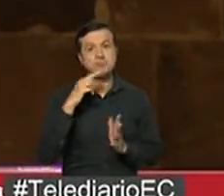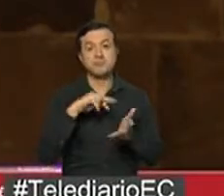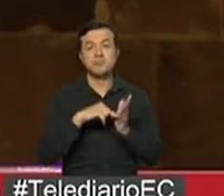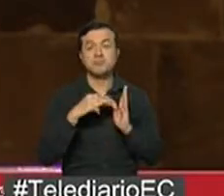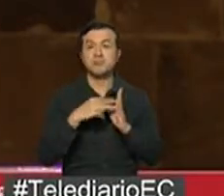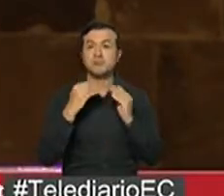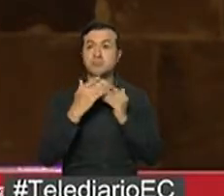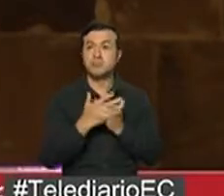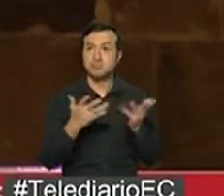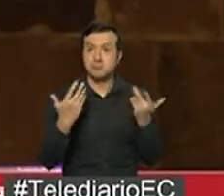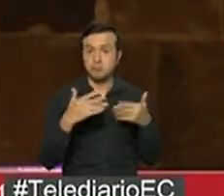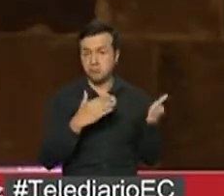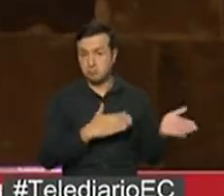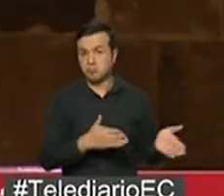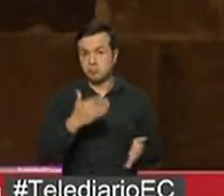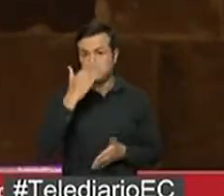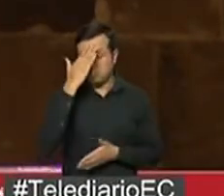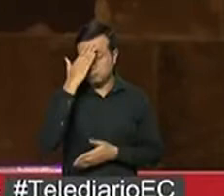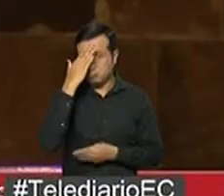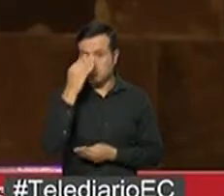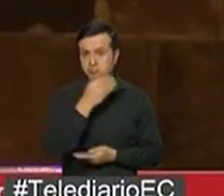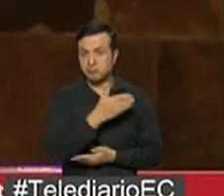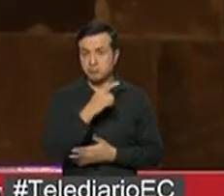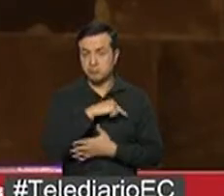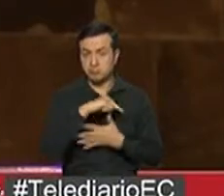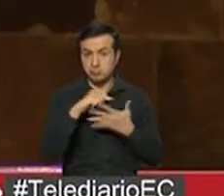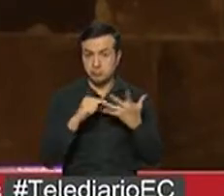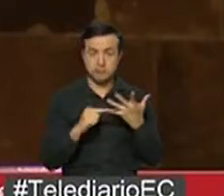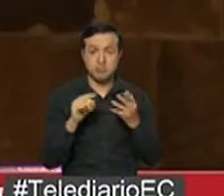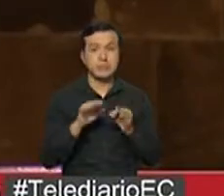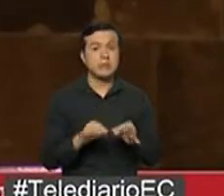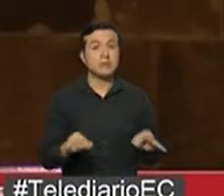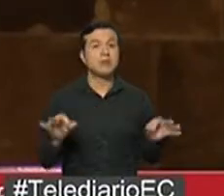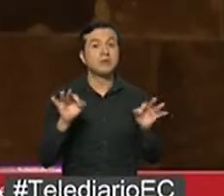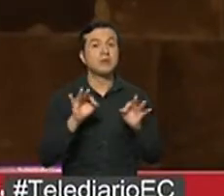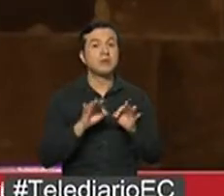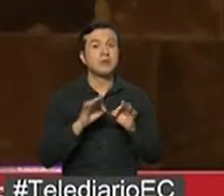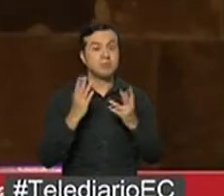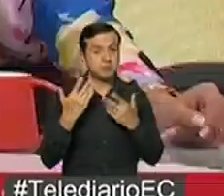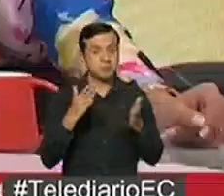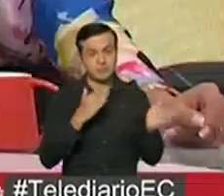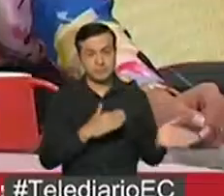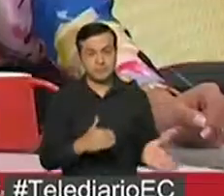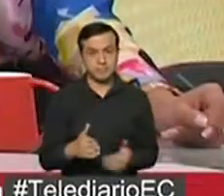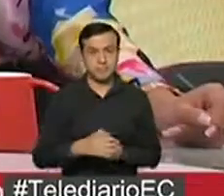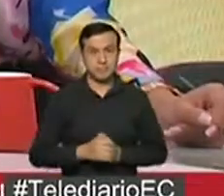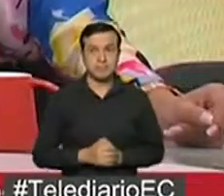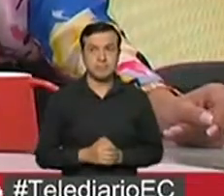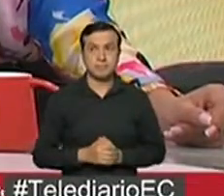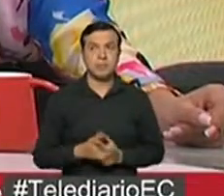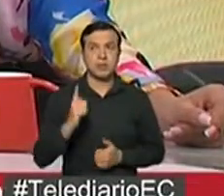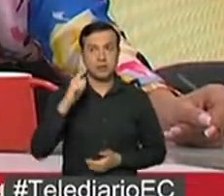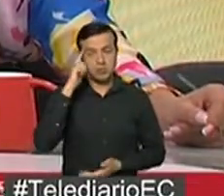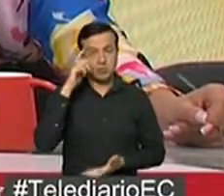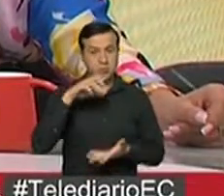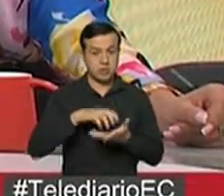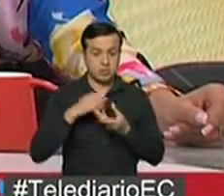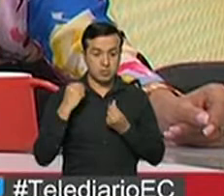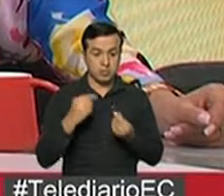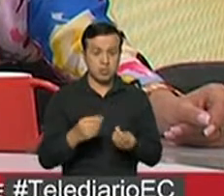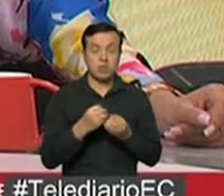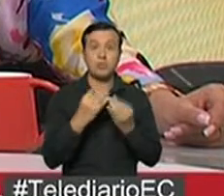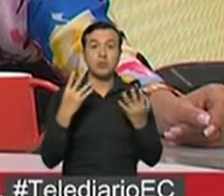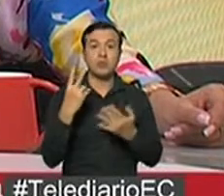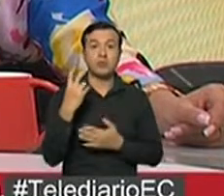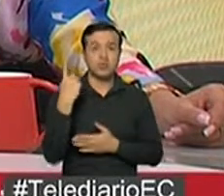como nosotros conocemos los factores intangibles del modelo el gobierno invertirá más de